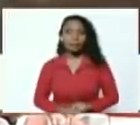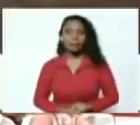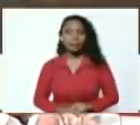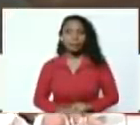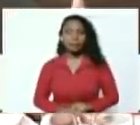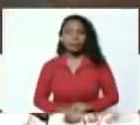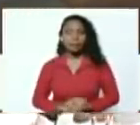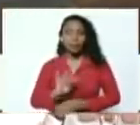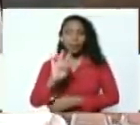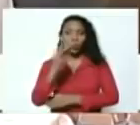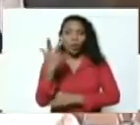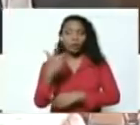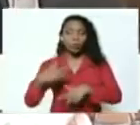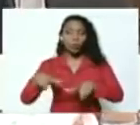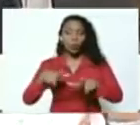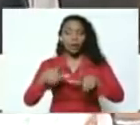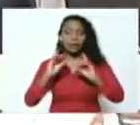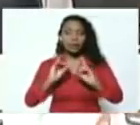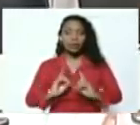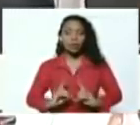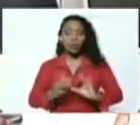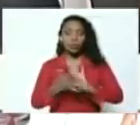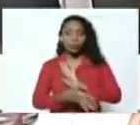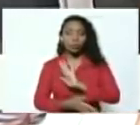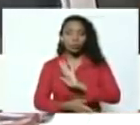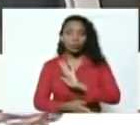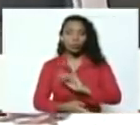En cuarto lugar,